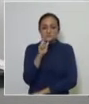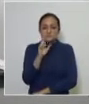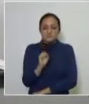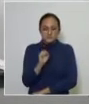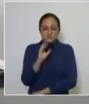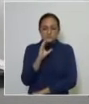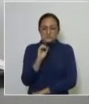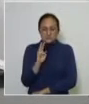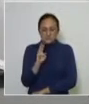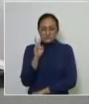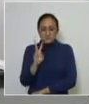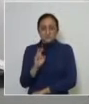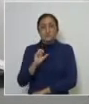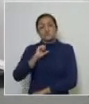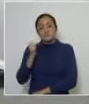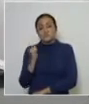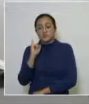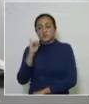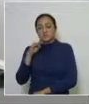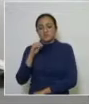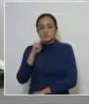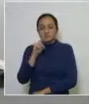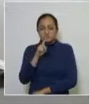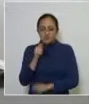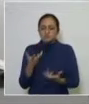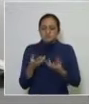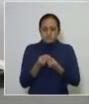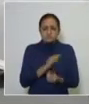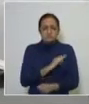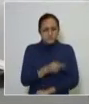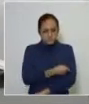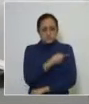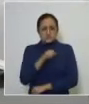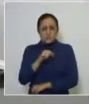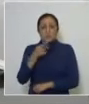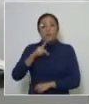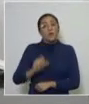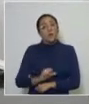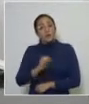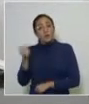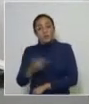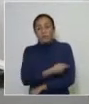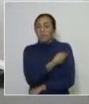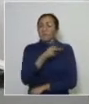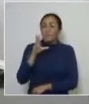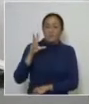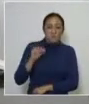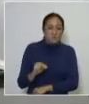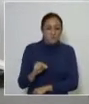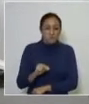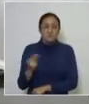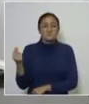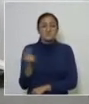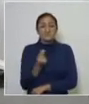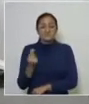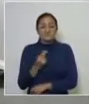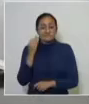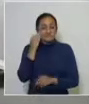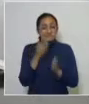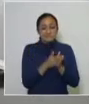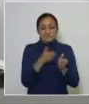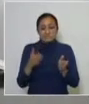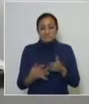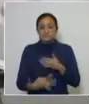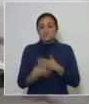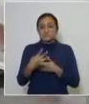SARS-CoV-2 y también la de influenza de forma simultánea, pero con otras vacunas no necesita un intervalo